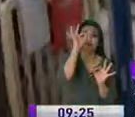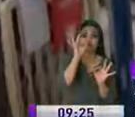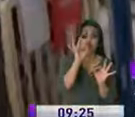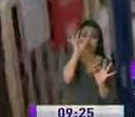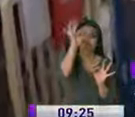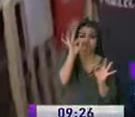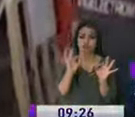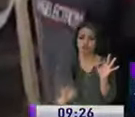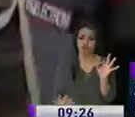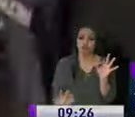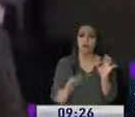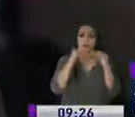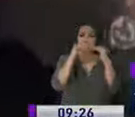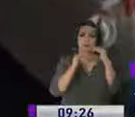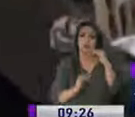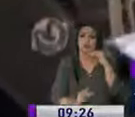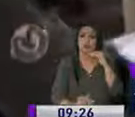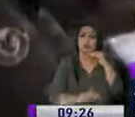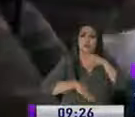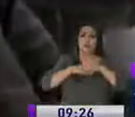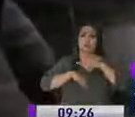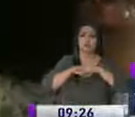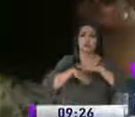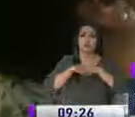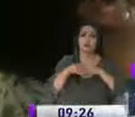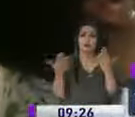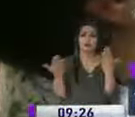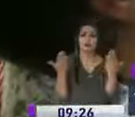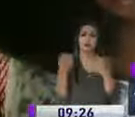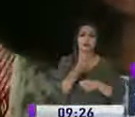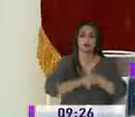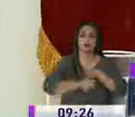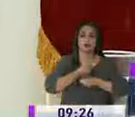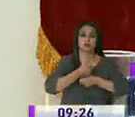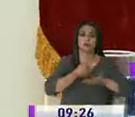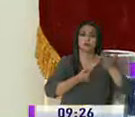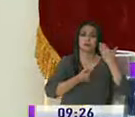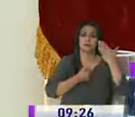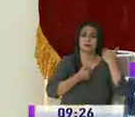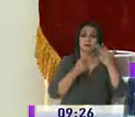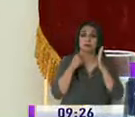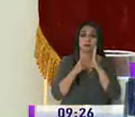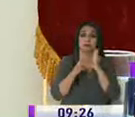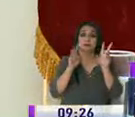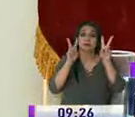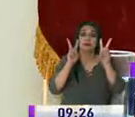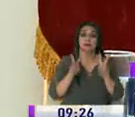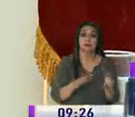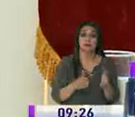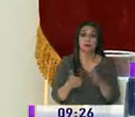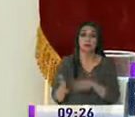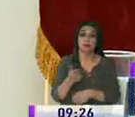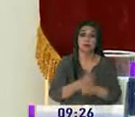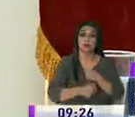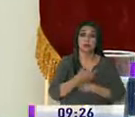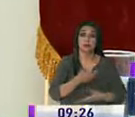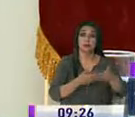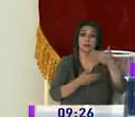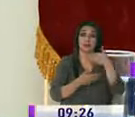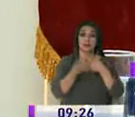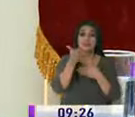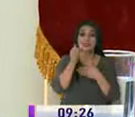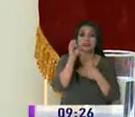por influenza está por debajo del límite en comparación a años anteriores. De todos los casos que vimos los años anteriores, el 10% habían